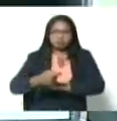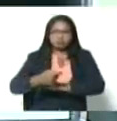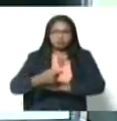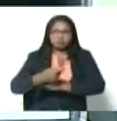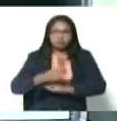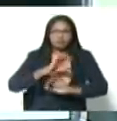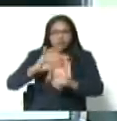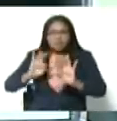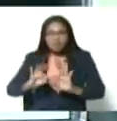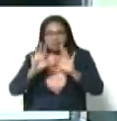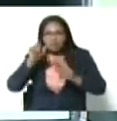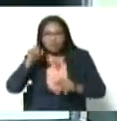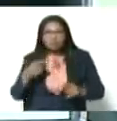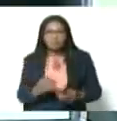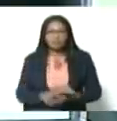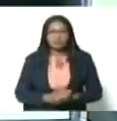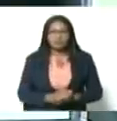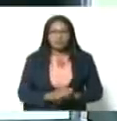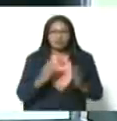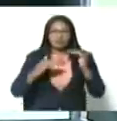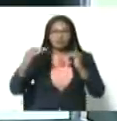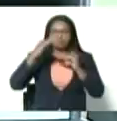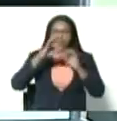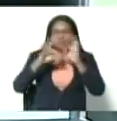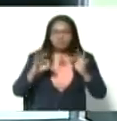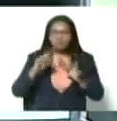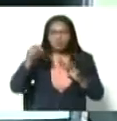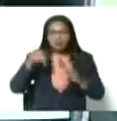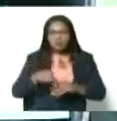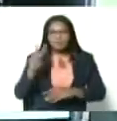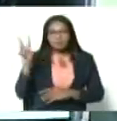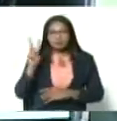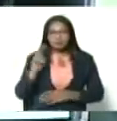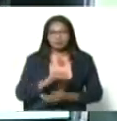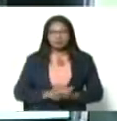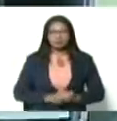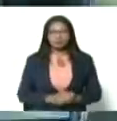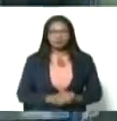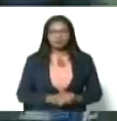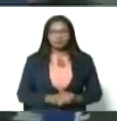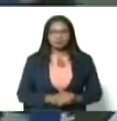colocando muy en alto el nombre de la clase trabajadora en Venezuela.